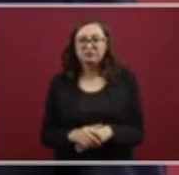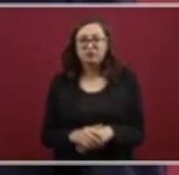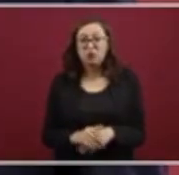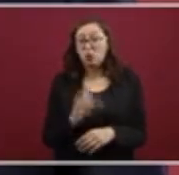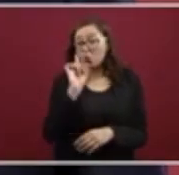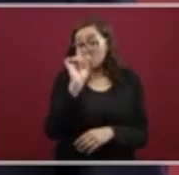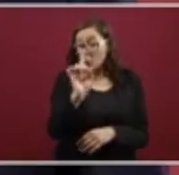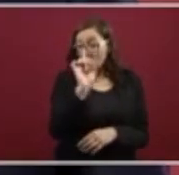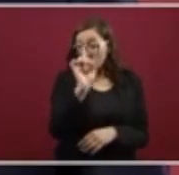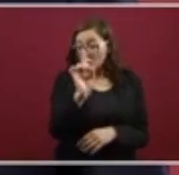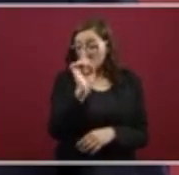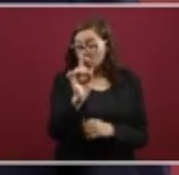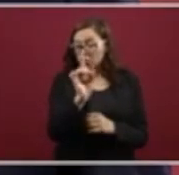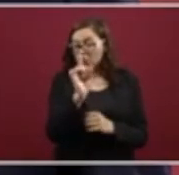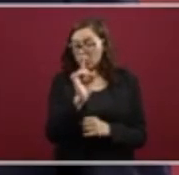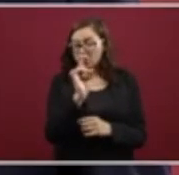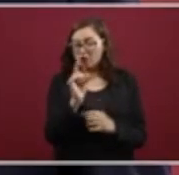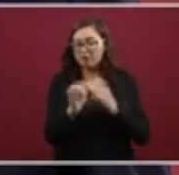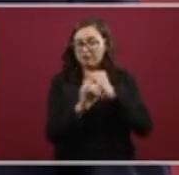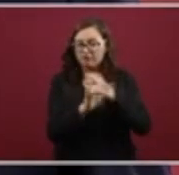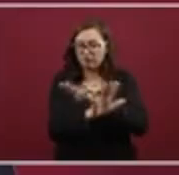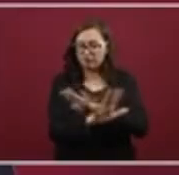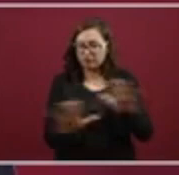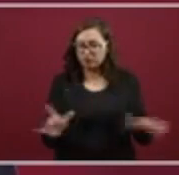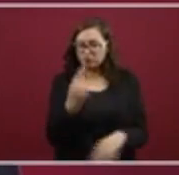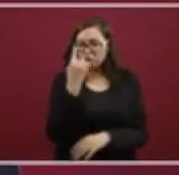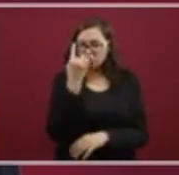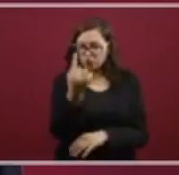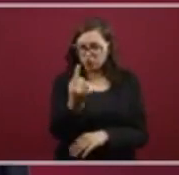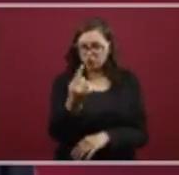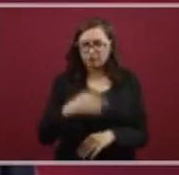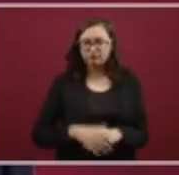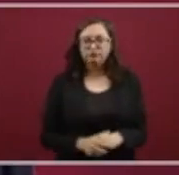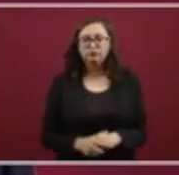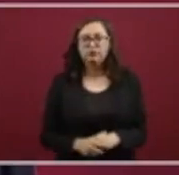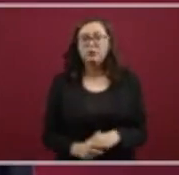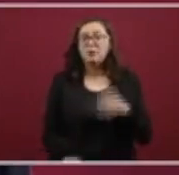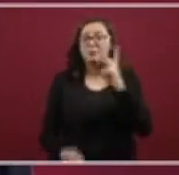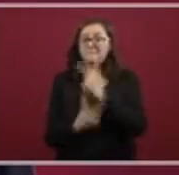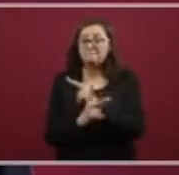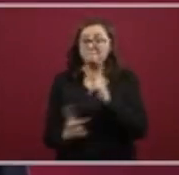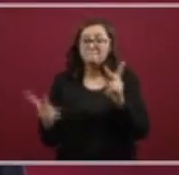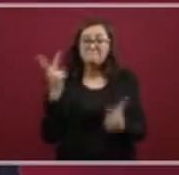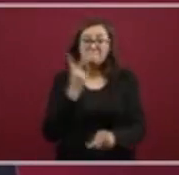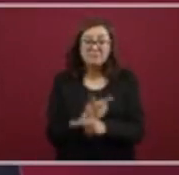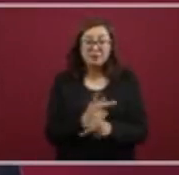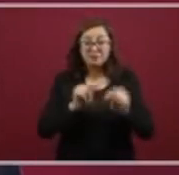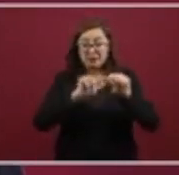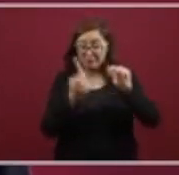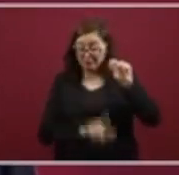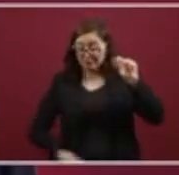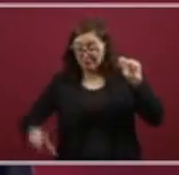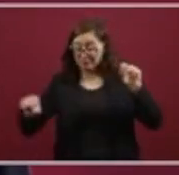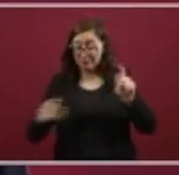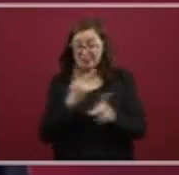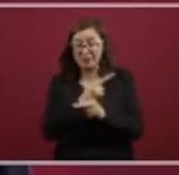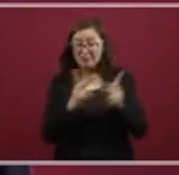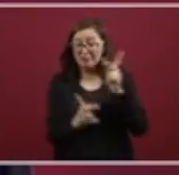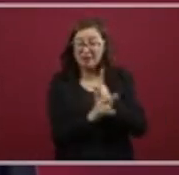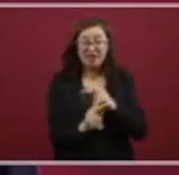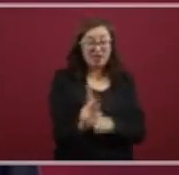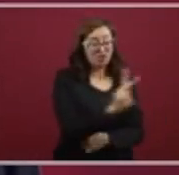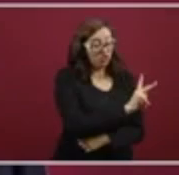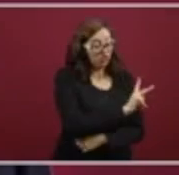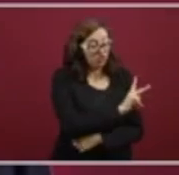dato, uno solo. Todos los estudiantes de preparatoria del país, todos,